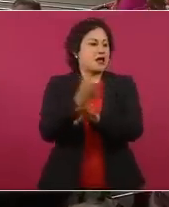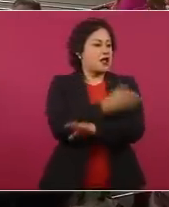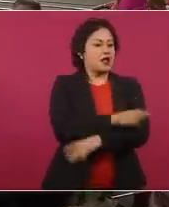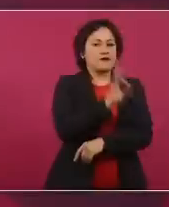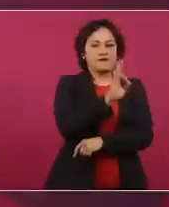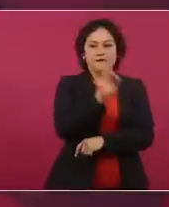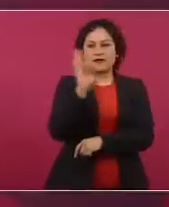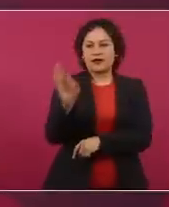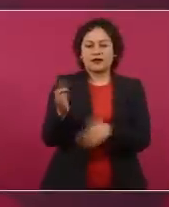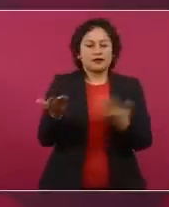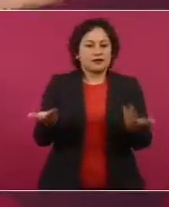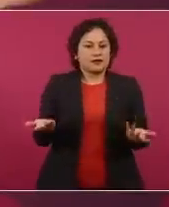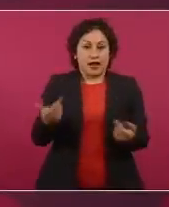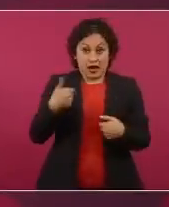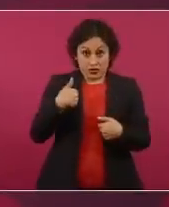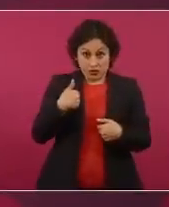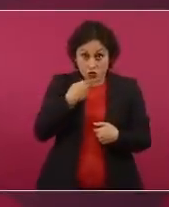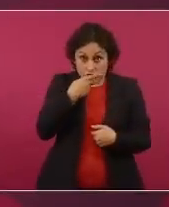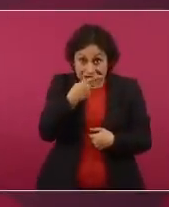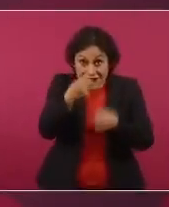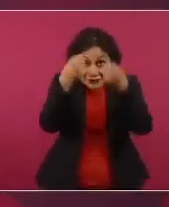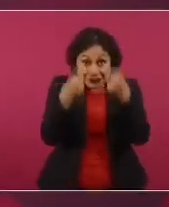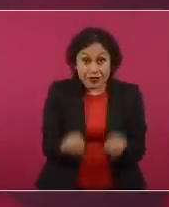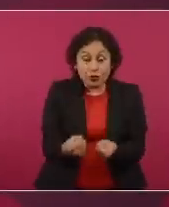asegurándolo, pero a ver,